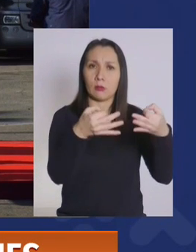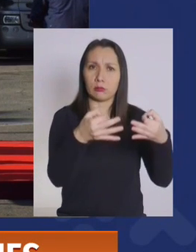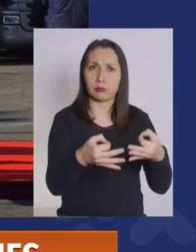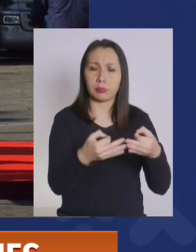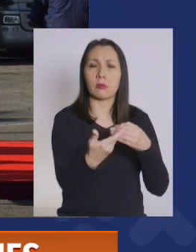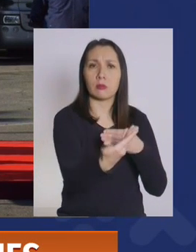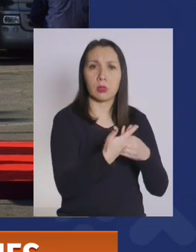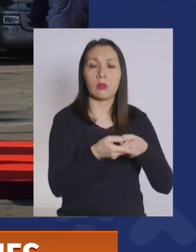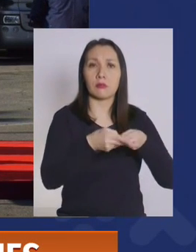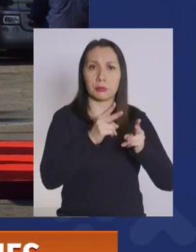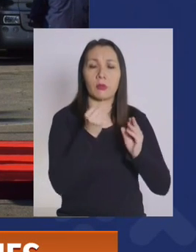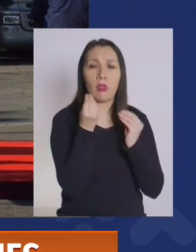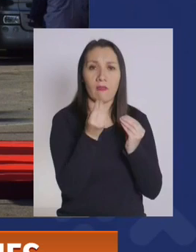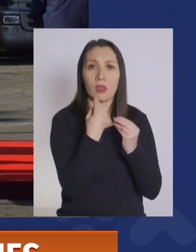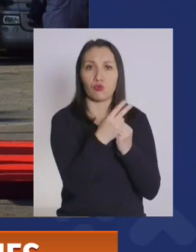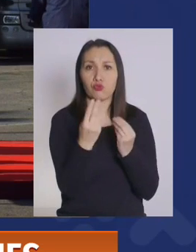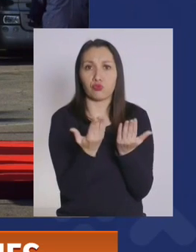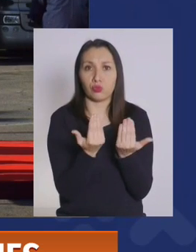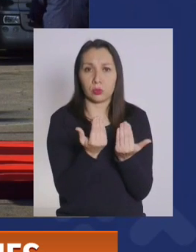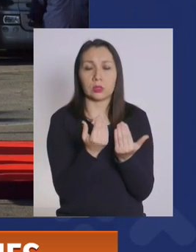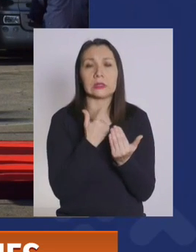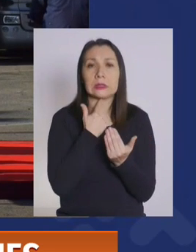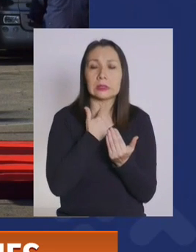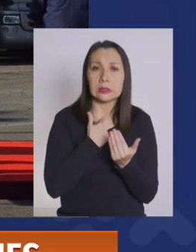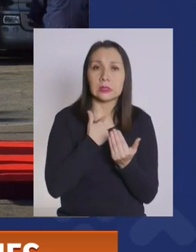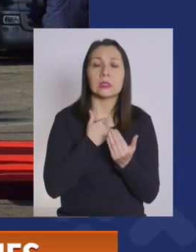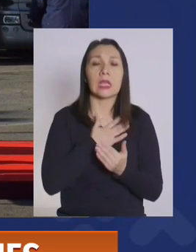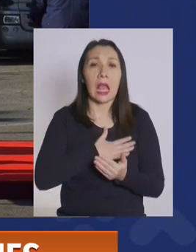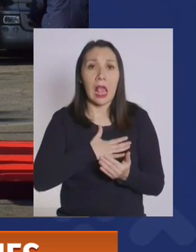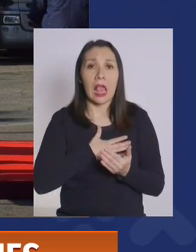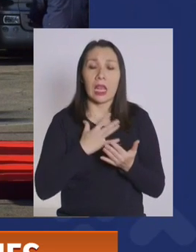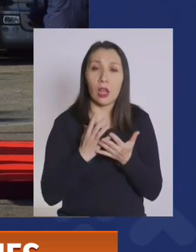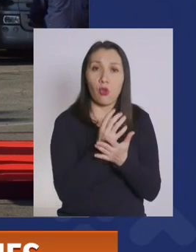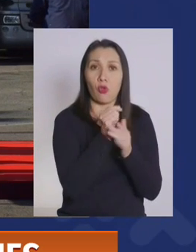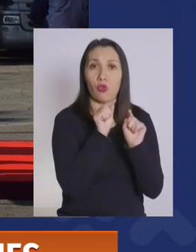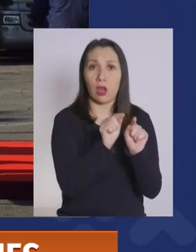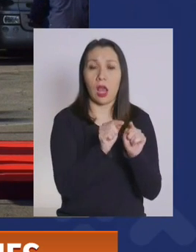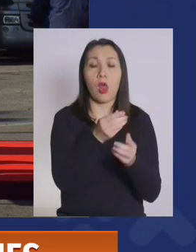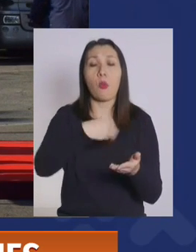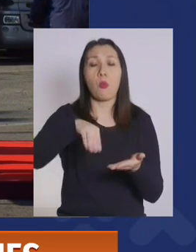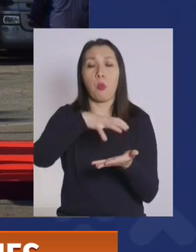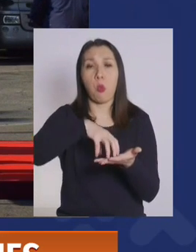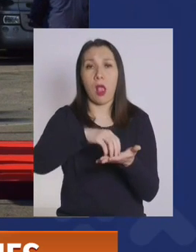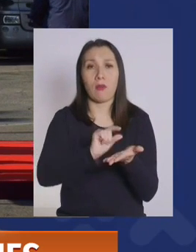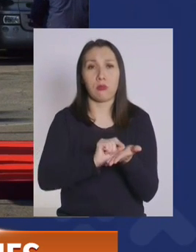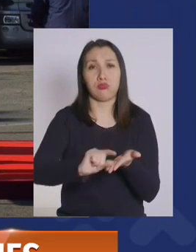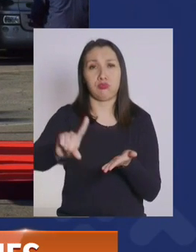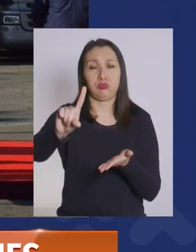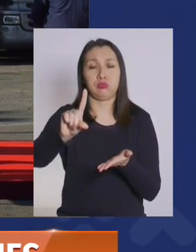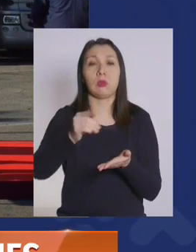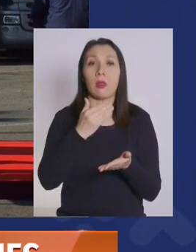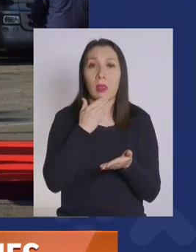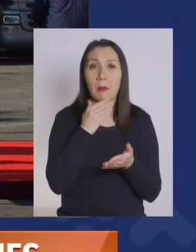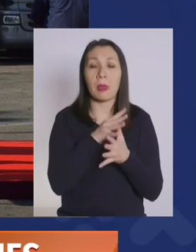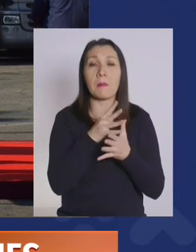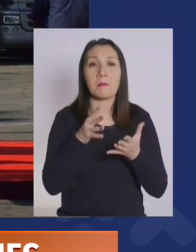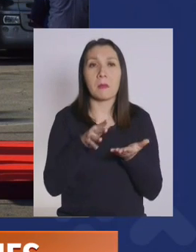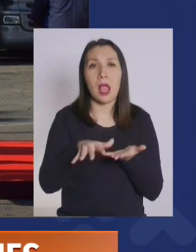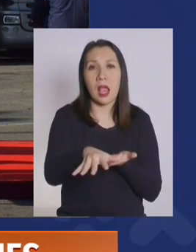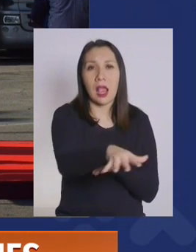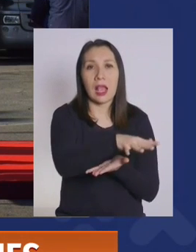legítimas demandas, necesidades, anhelos y aspiraciones de nuestros pueblos originarios y de los sectores